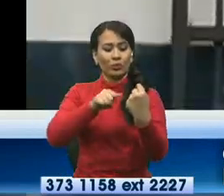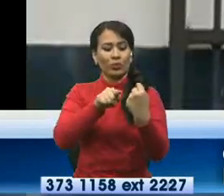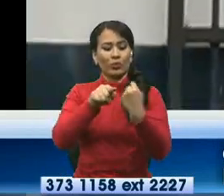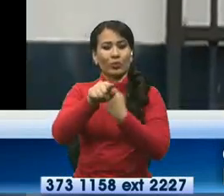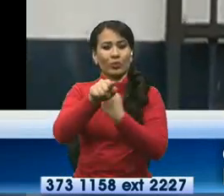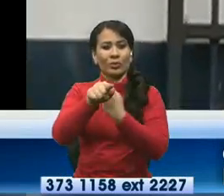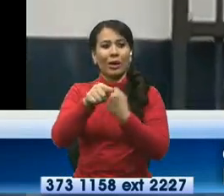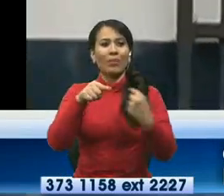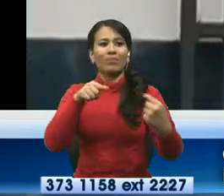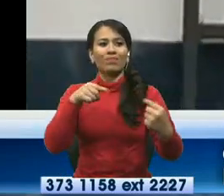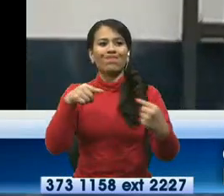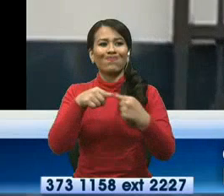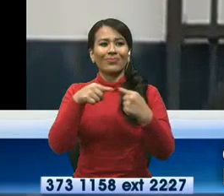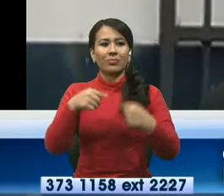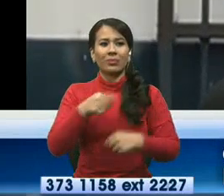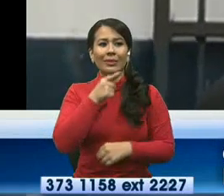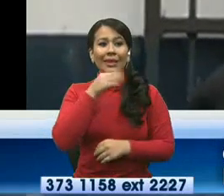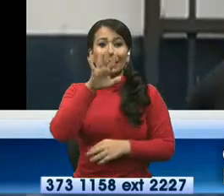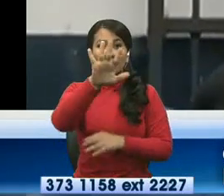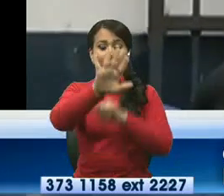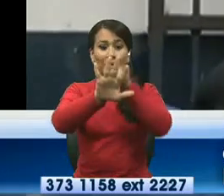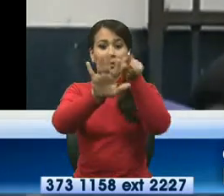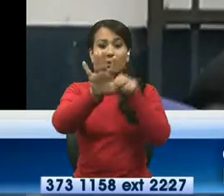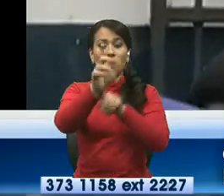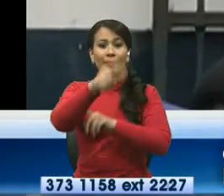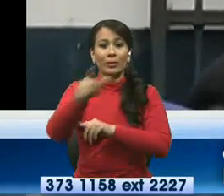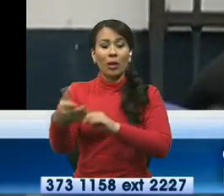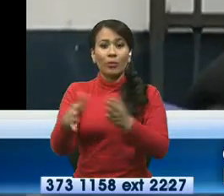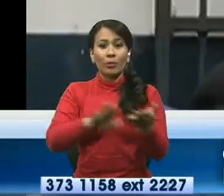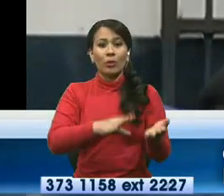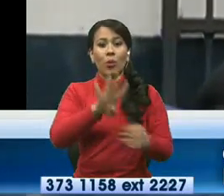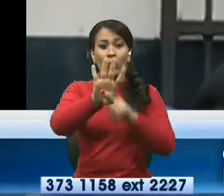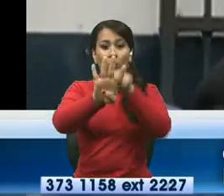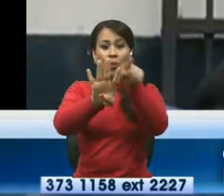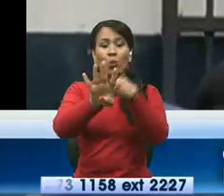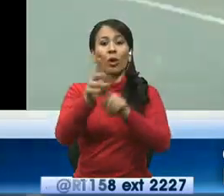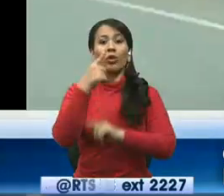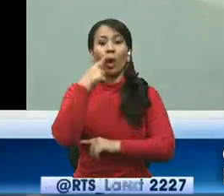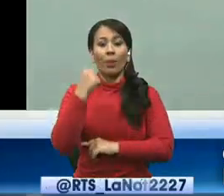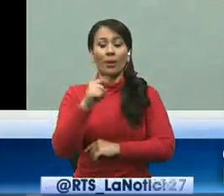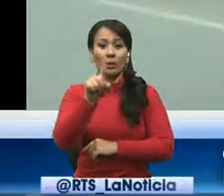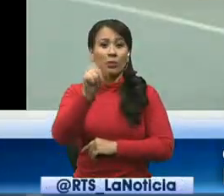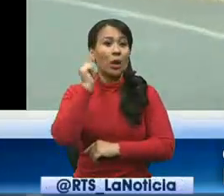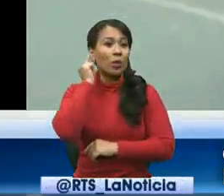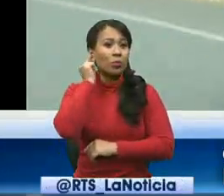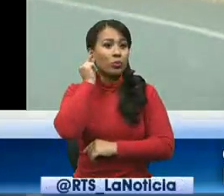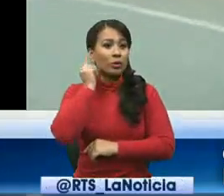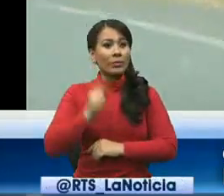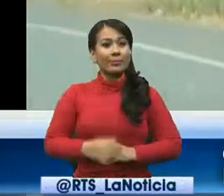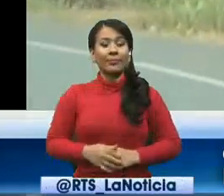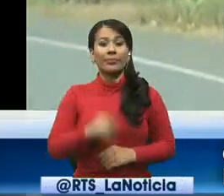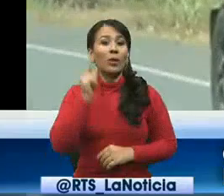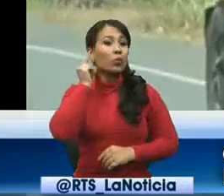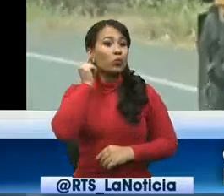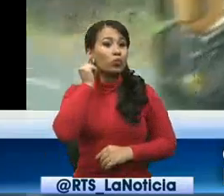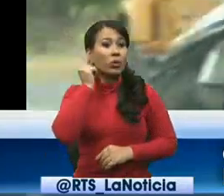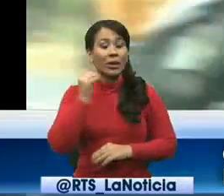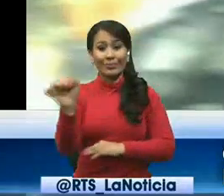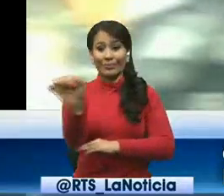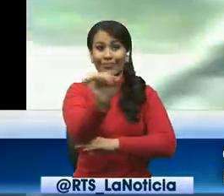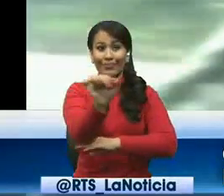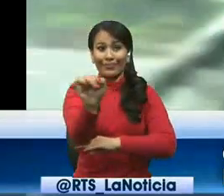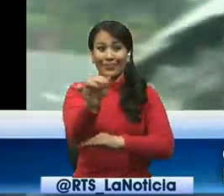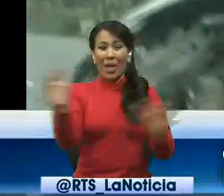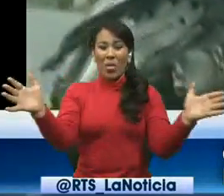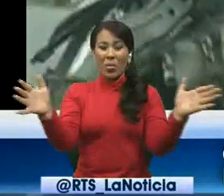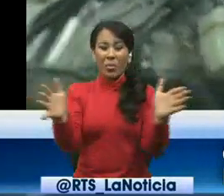son 5 personas que han perecido en este accidente, 4 de género masculino y una de género femenino, la cual es la conductora del vehículo